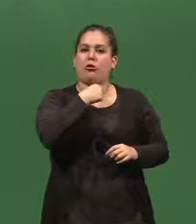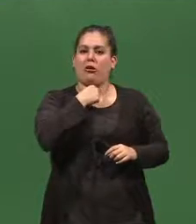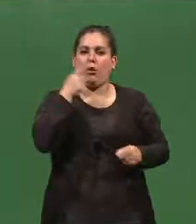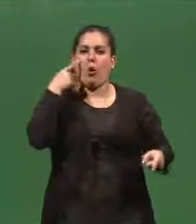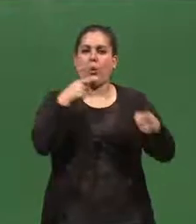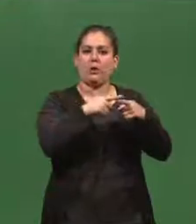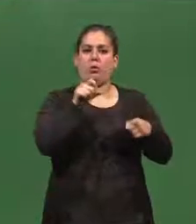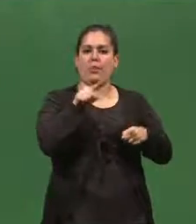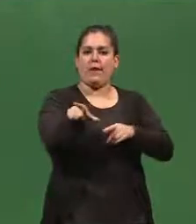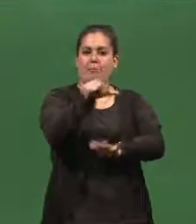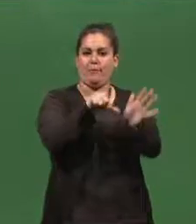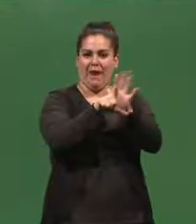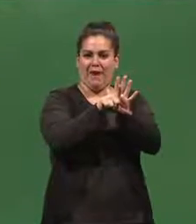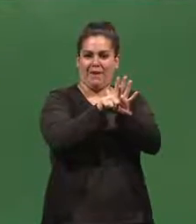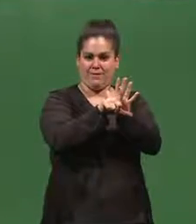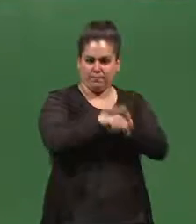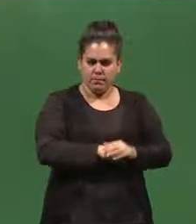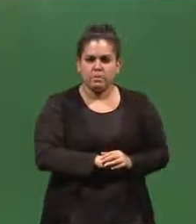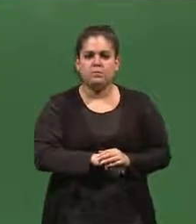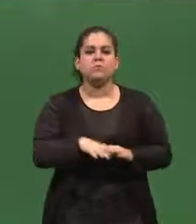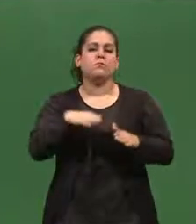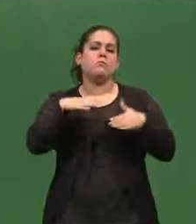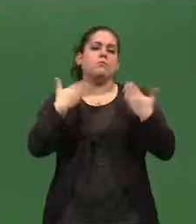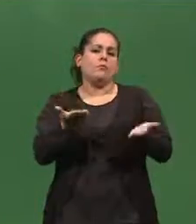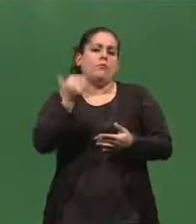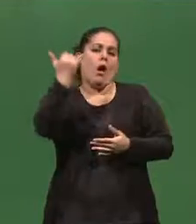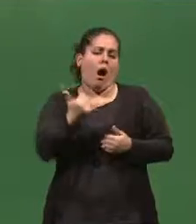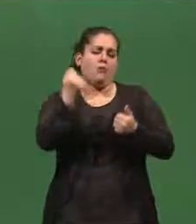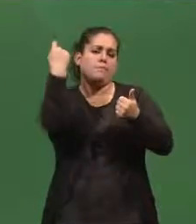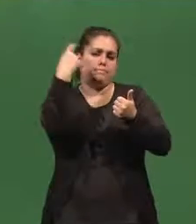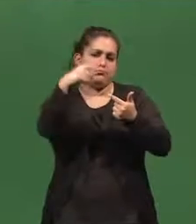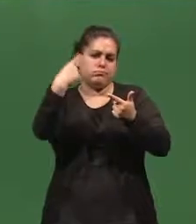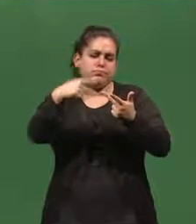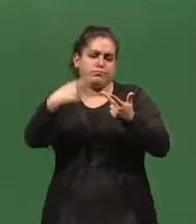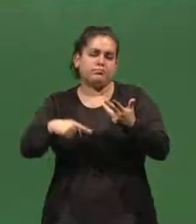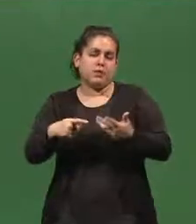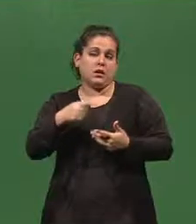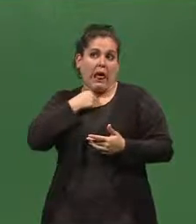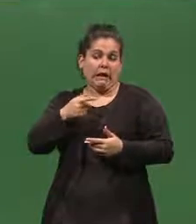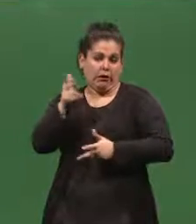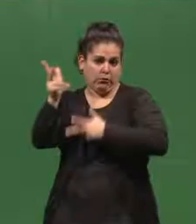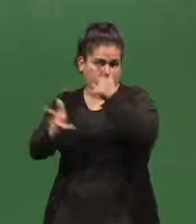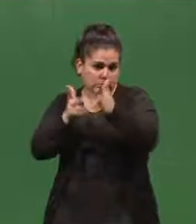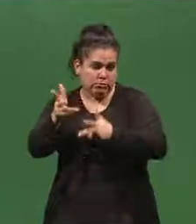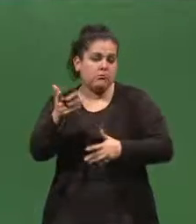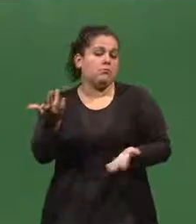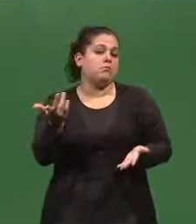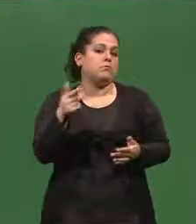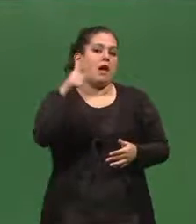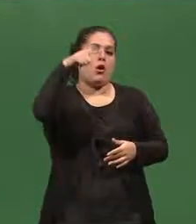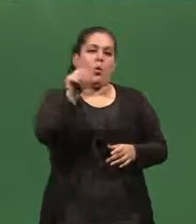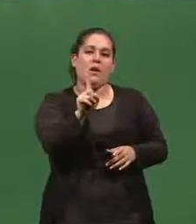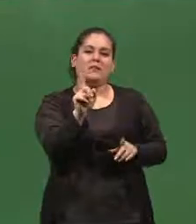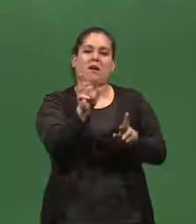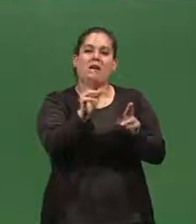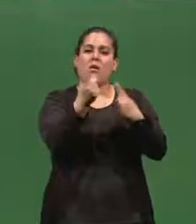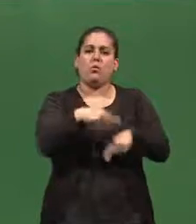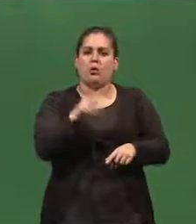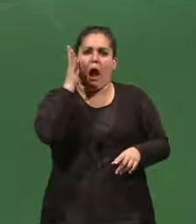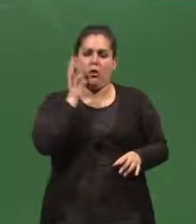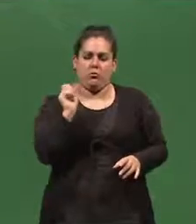proyecto, ¿no es cierto? Después tiene varias aristas que puedo ir nombrando, si te parece. No es un recurso, esta es una acción